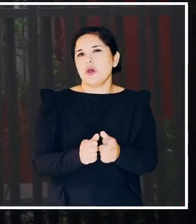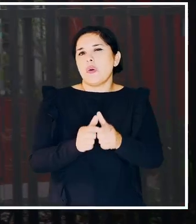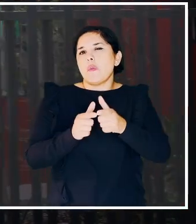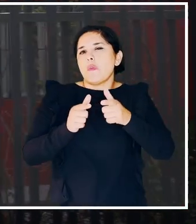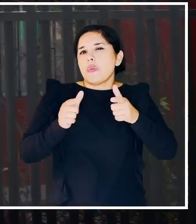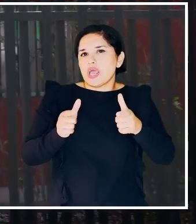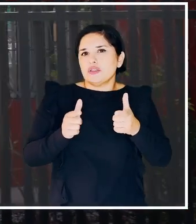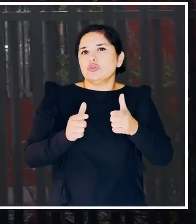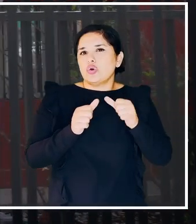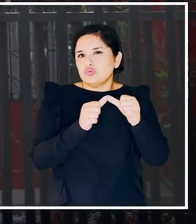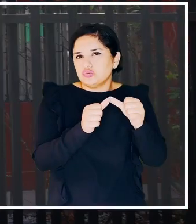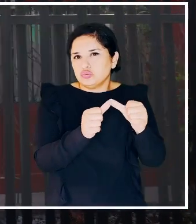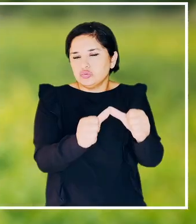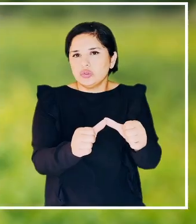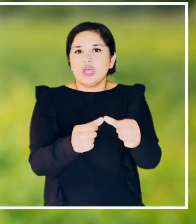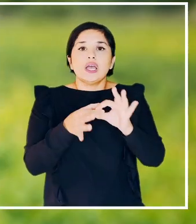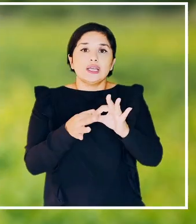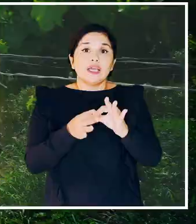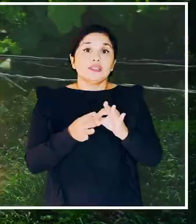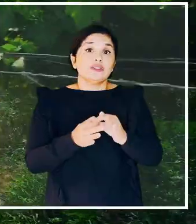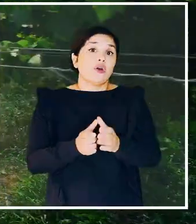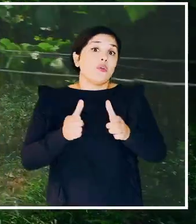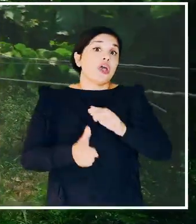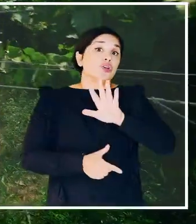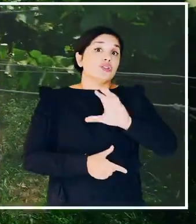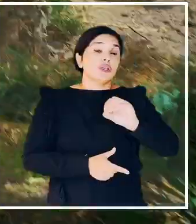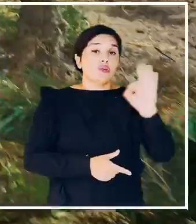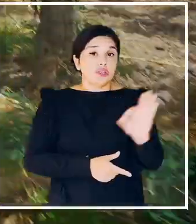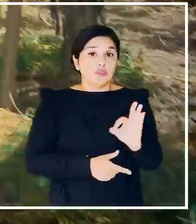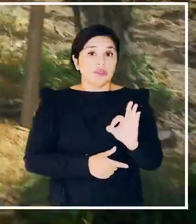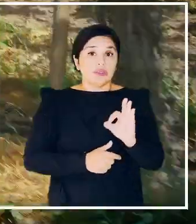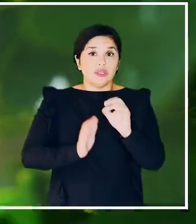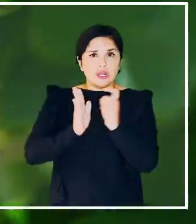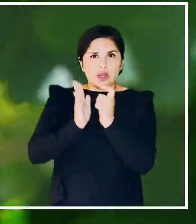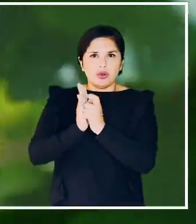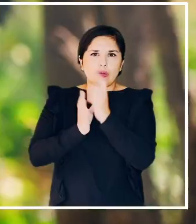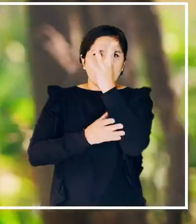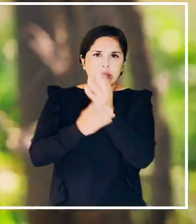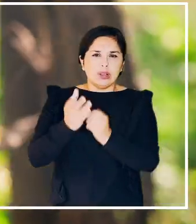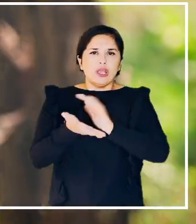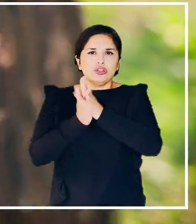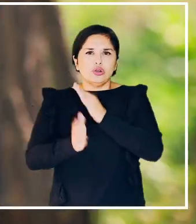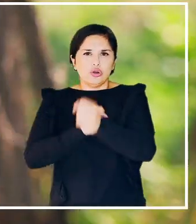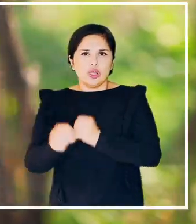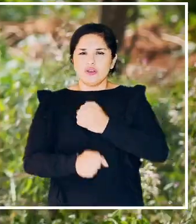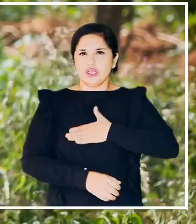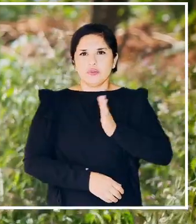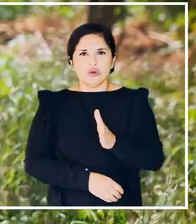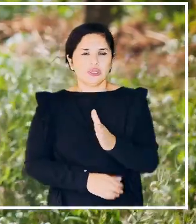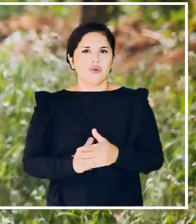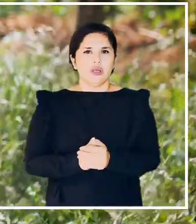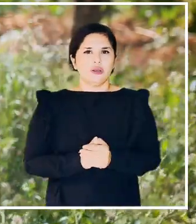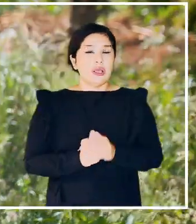nos han permitido el aumento sostenido que tenemos. Gracias a Dios hemos aumentado un 50% y nuestra producción se agota todos los años. Así que queremos